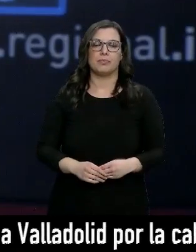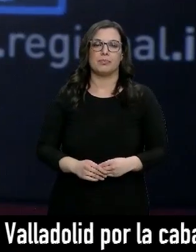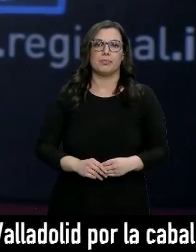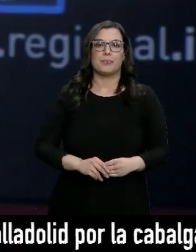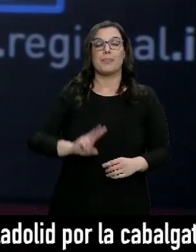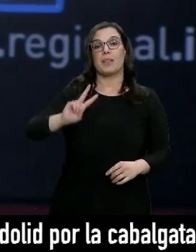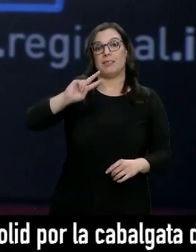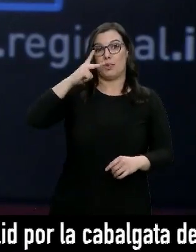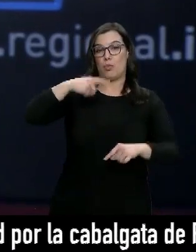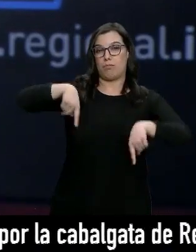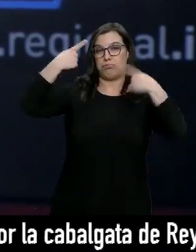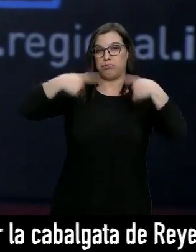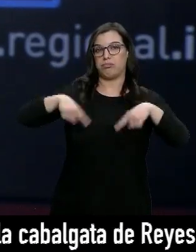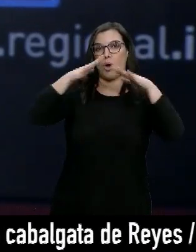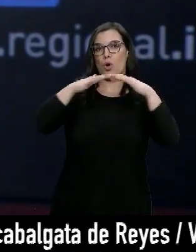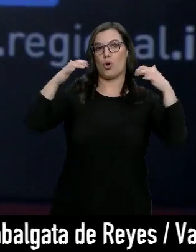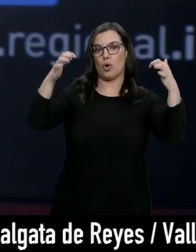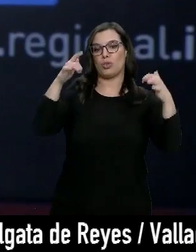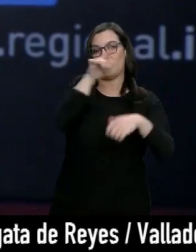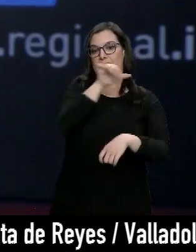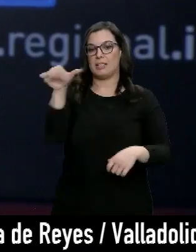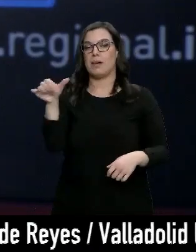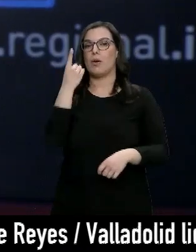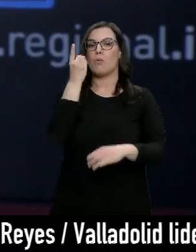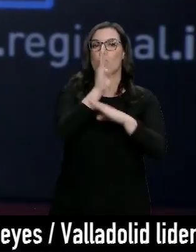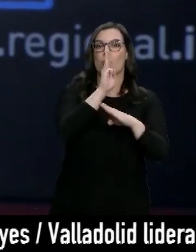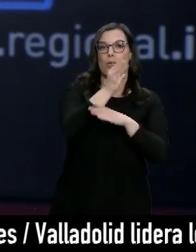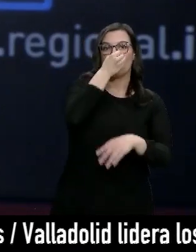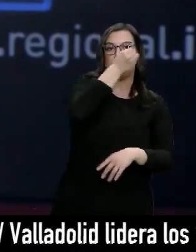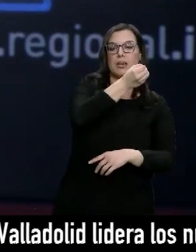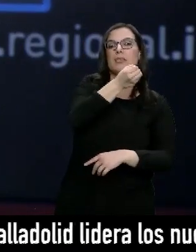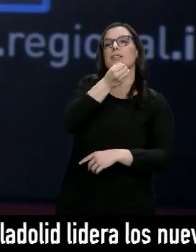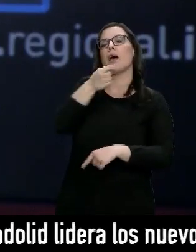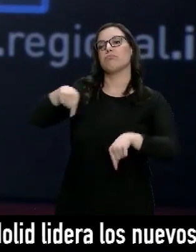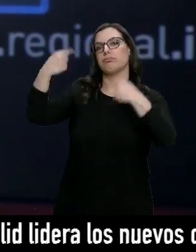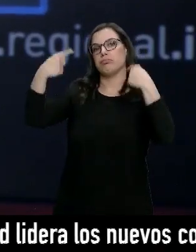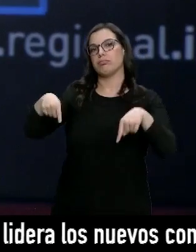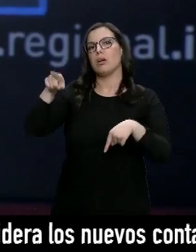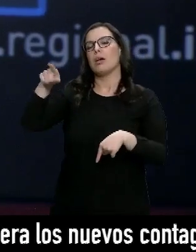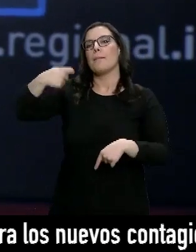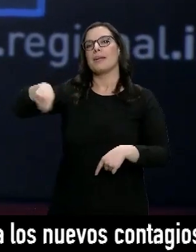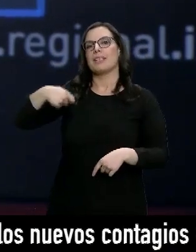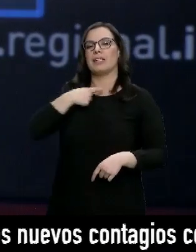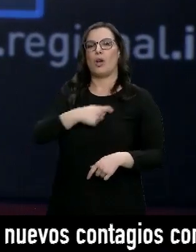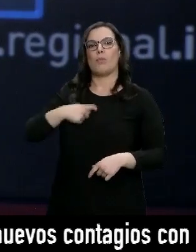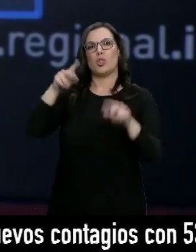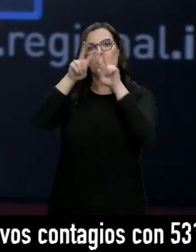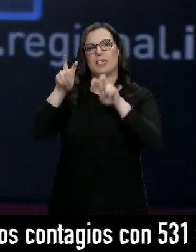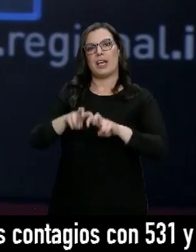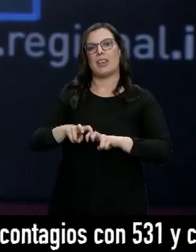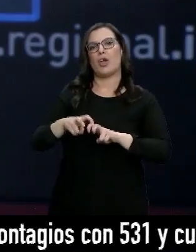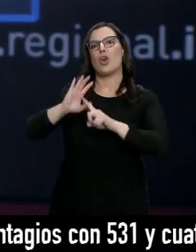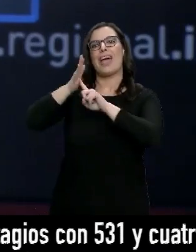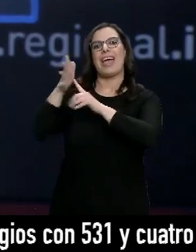Segunda bronca en las Cortes esta semana entre uno de los procuradores socialistas y el presidente de la Comisión de Investigación de las Eólicas.